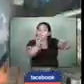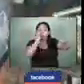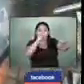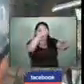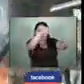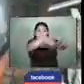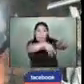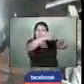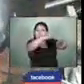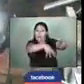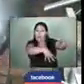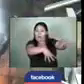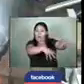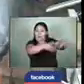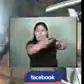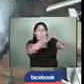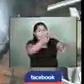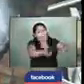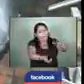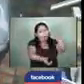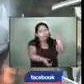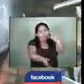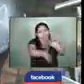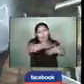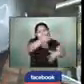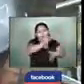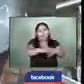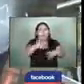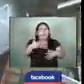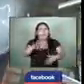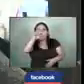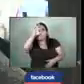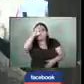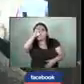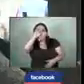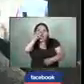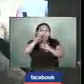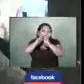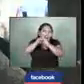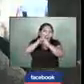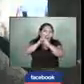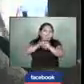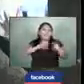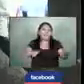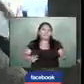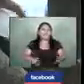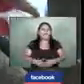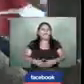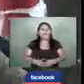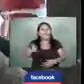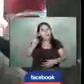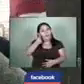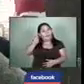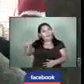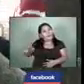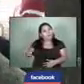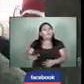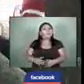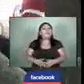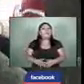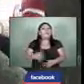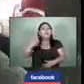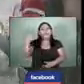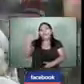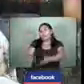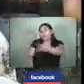menos que para preparar los chicharrones de manera casera, tal como lo ve, a fuego